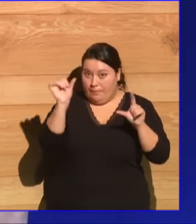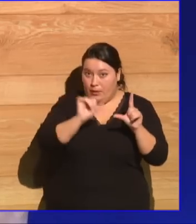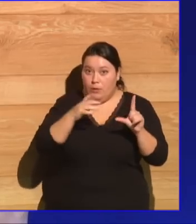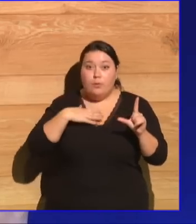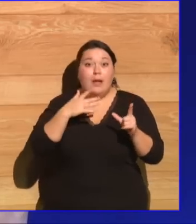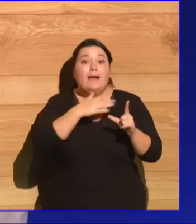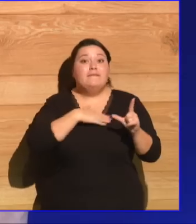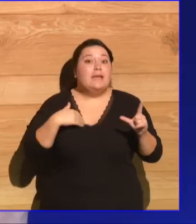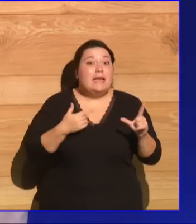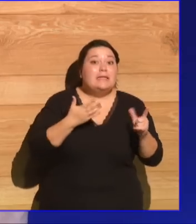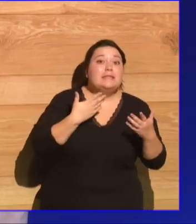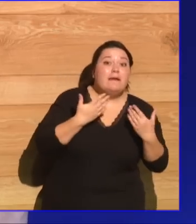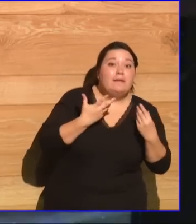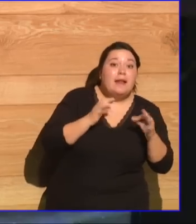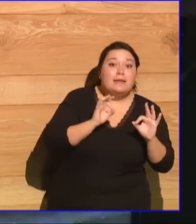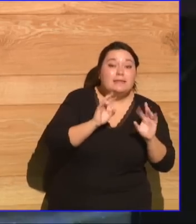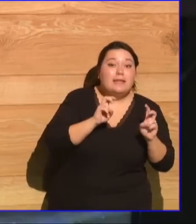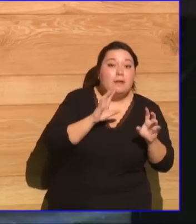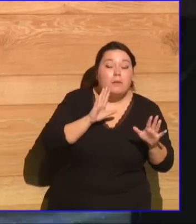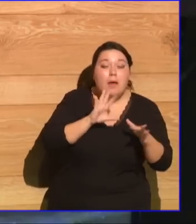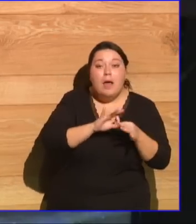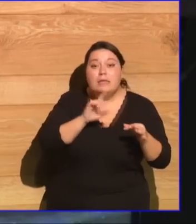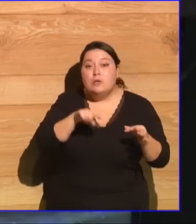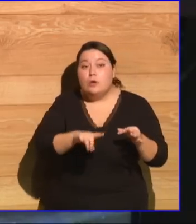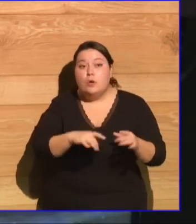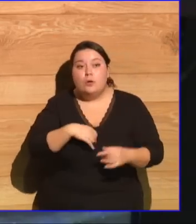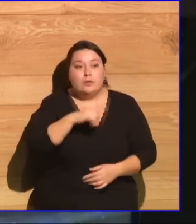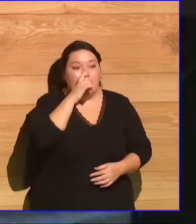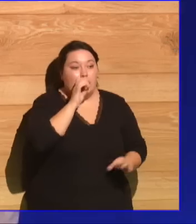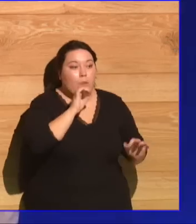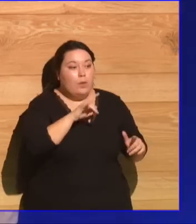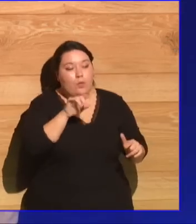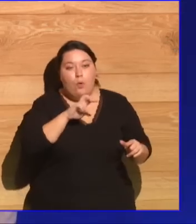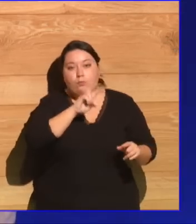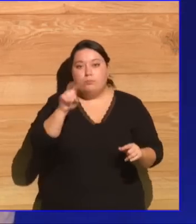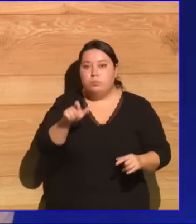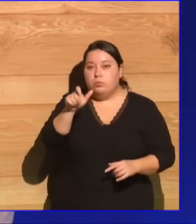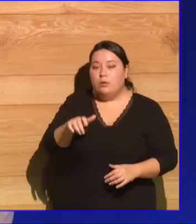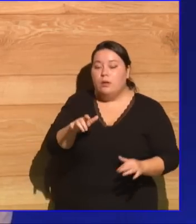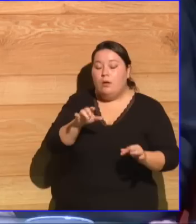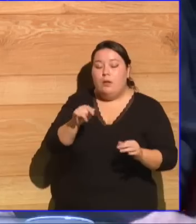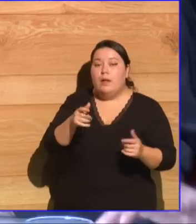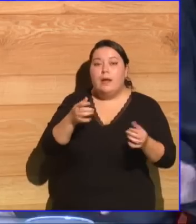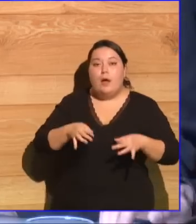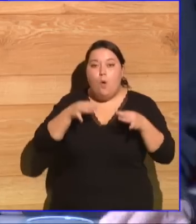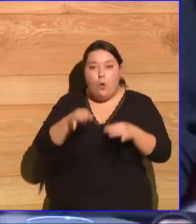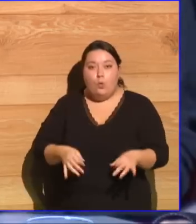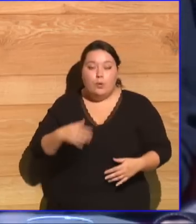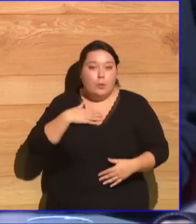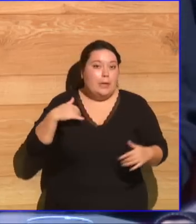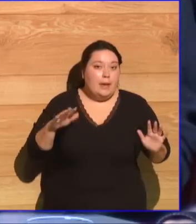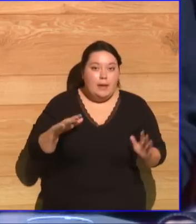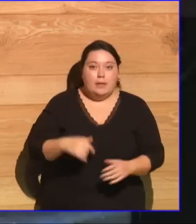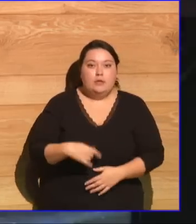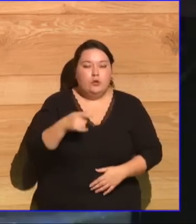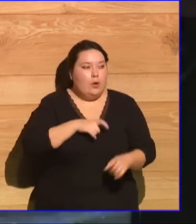apetece charlar de ella? No como detonador de recuerdos. ¿O le doy paso a Always? Es una Regreso al